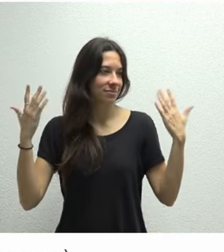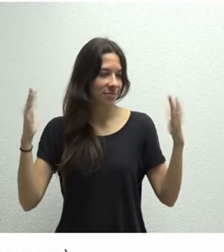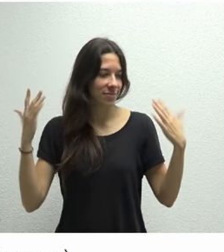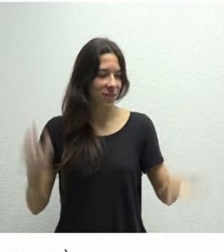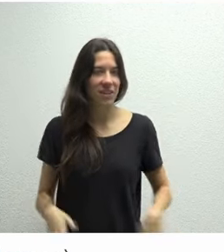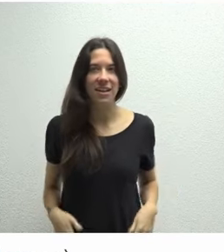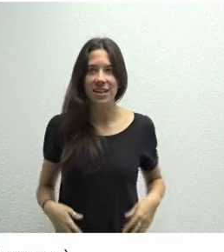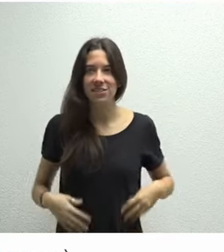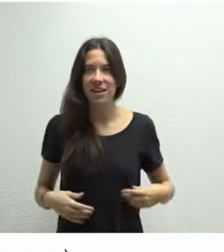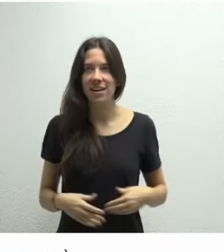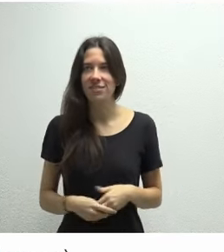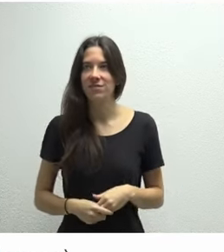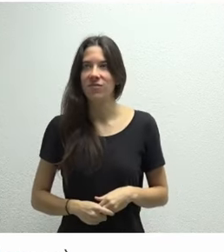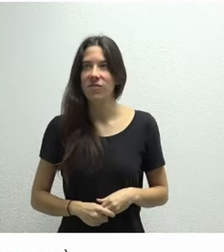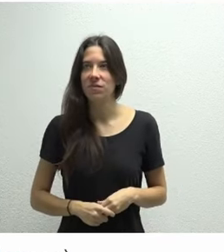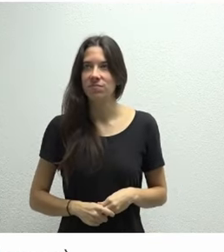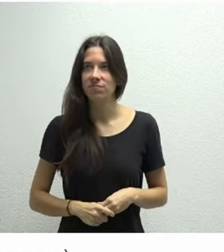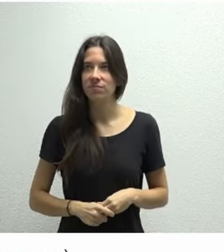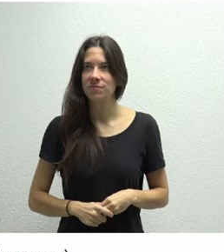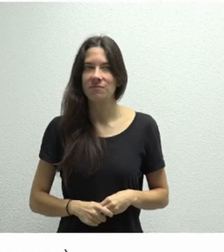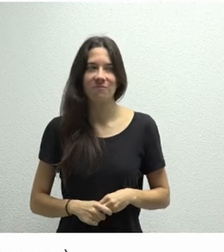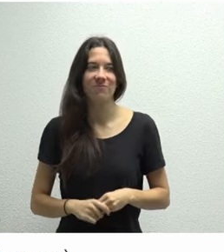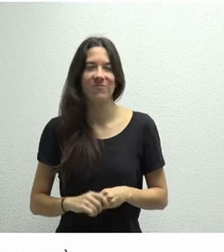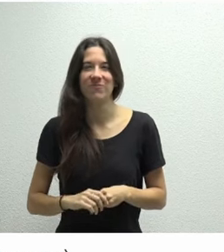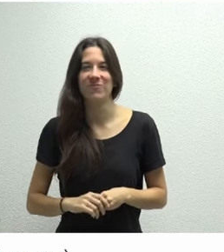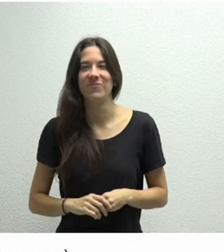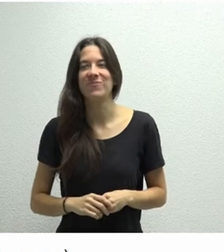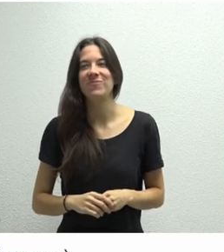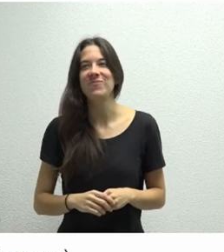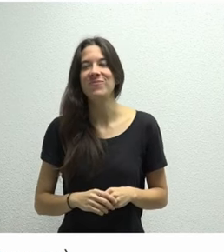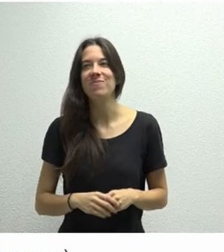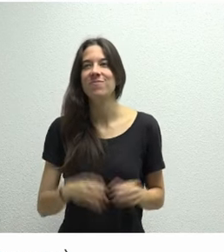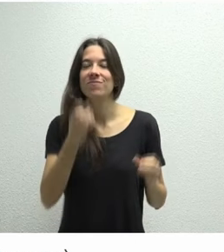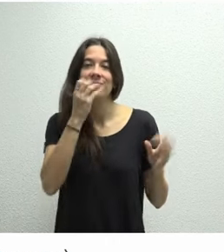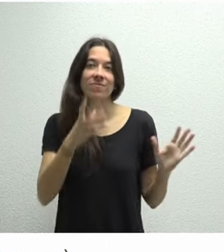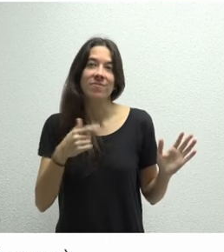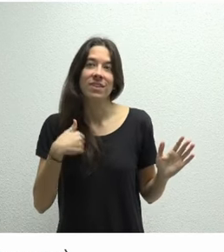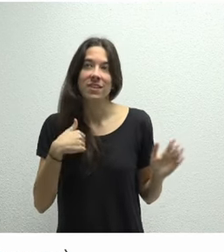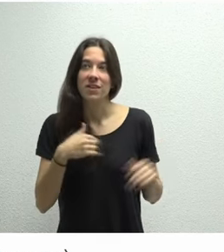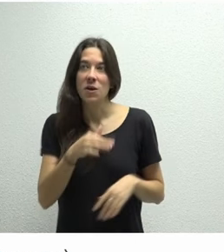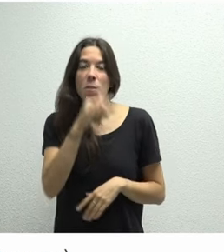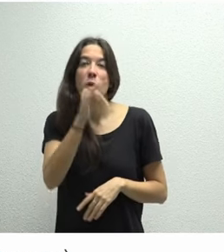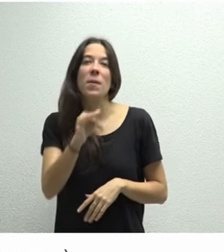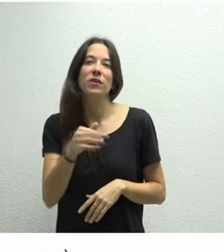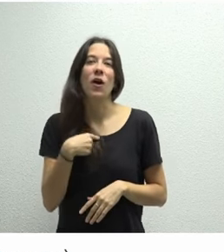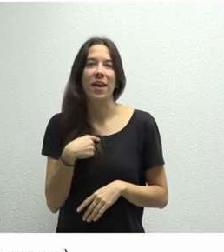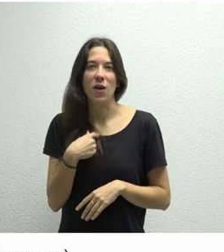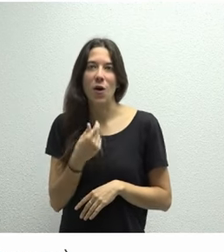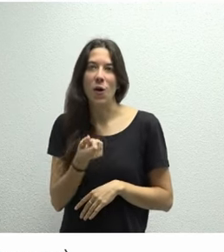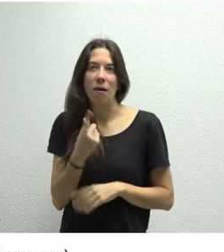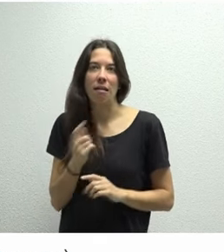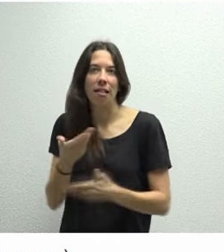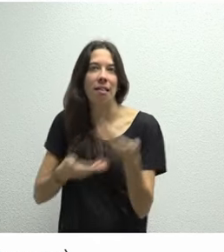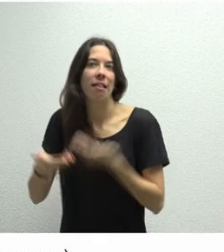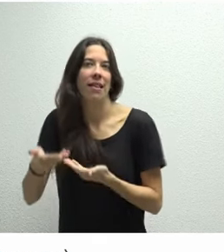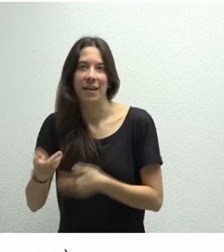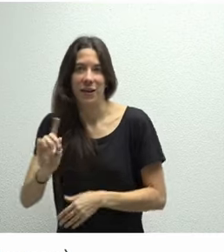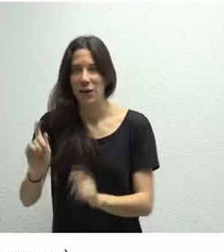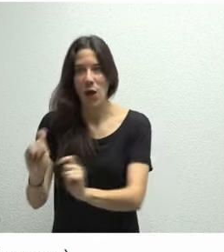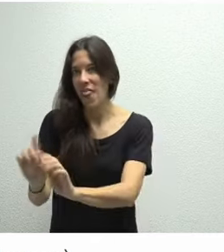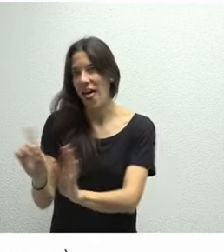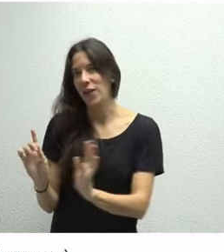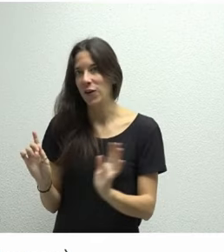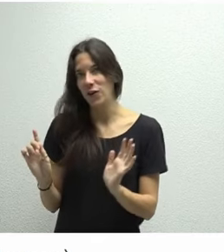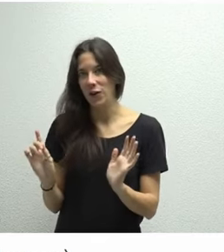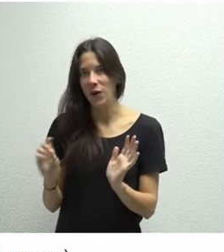Elena Bueno pues os prometo que no les he dado propofol y